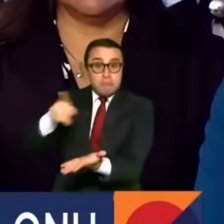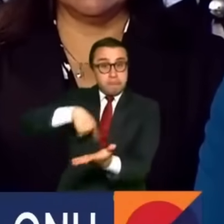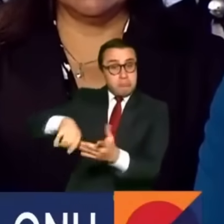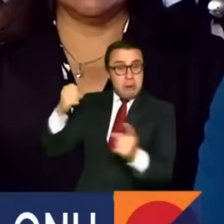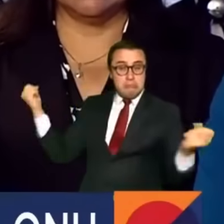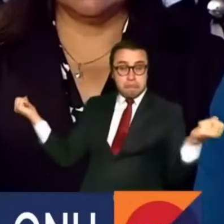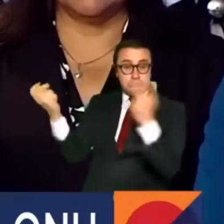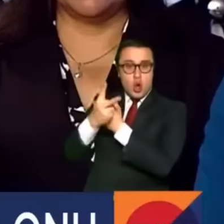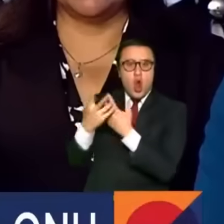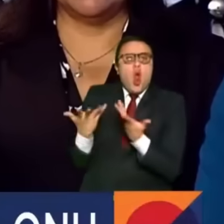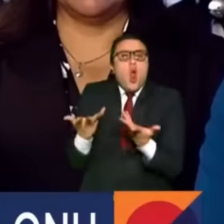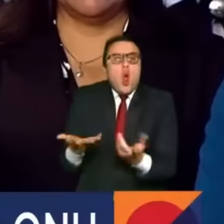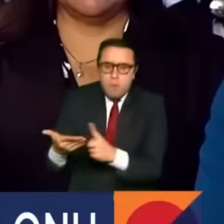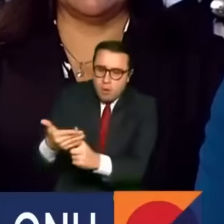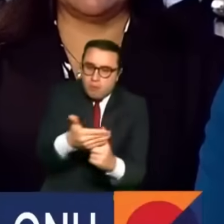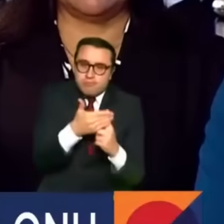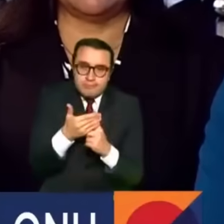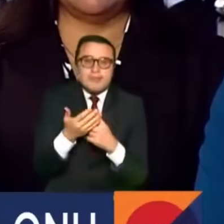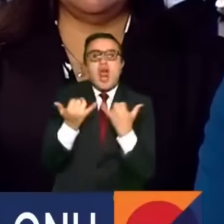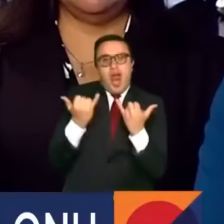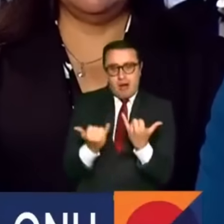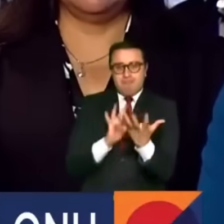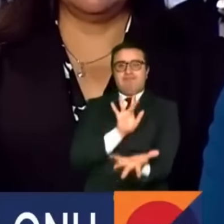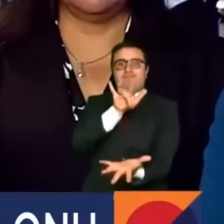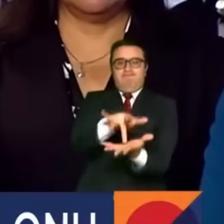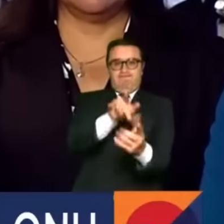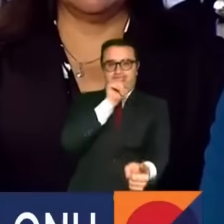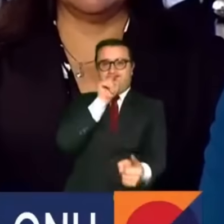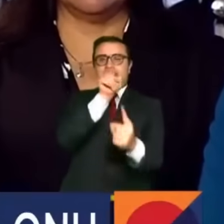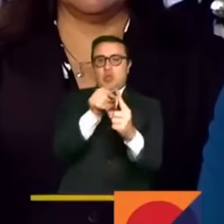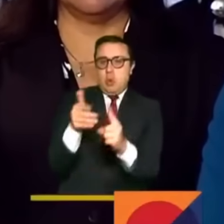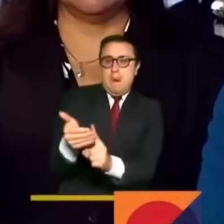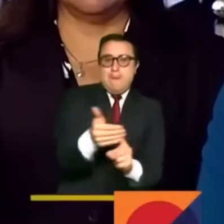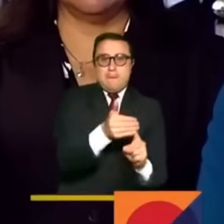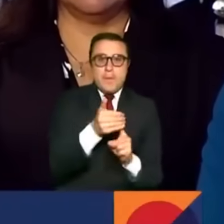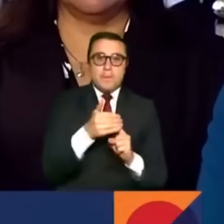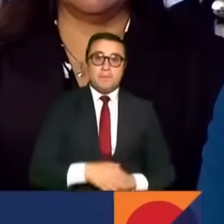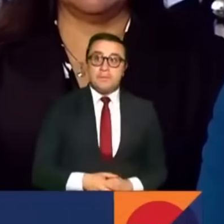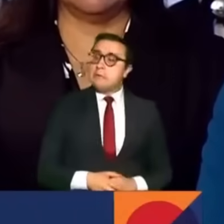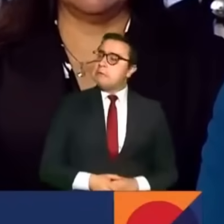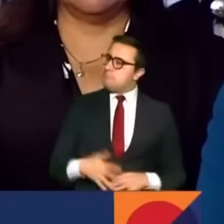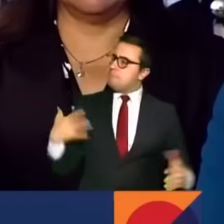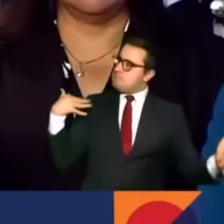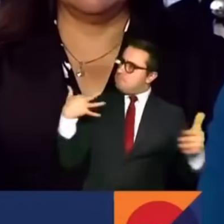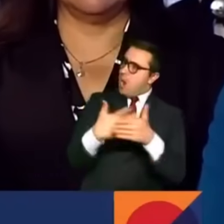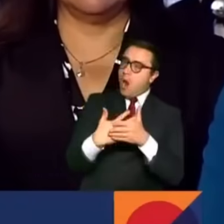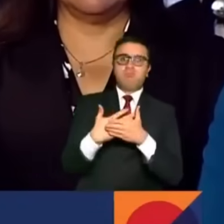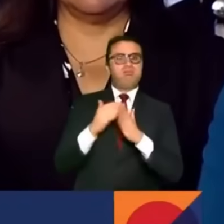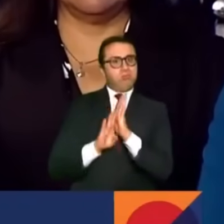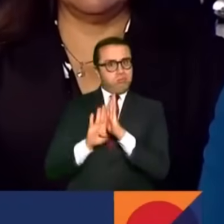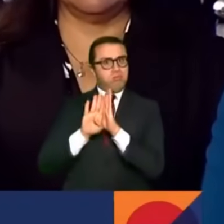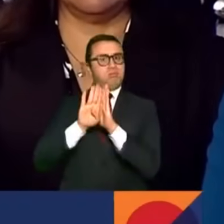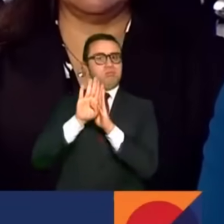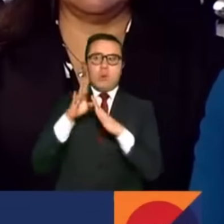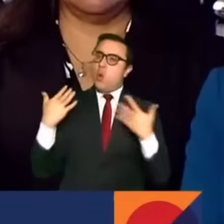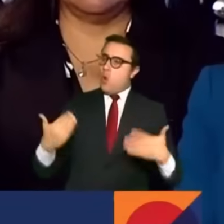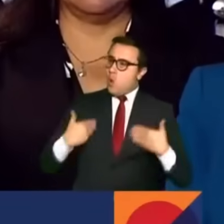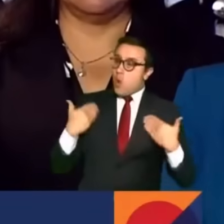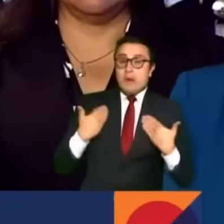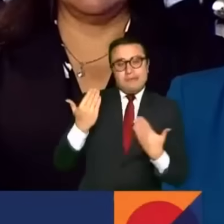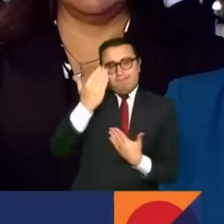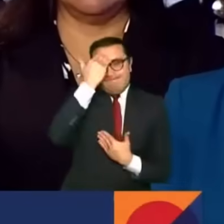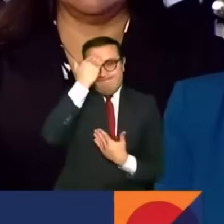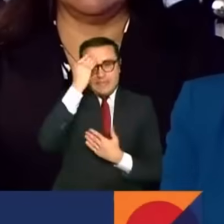violencia. Estamos muy motivados por el progreso que hemos notado y somos conscientes de que aún hay mucho por